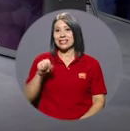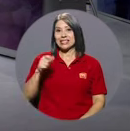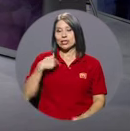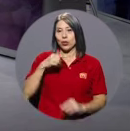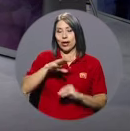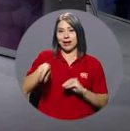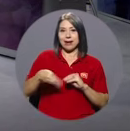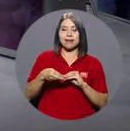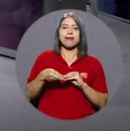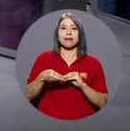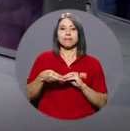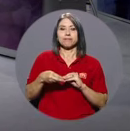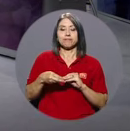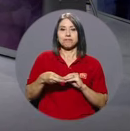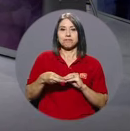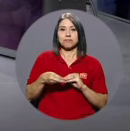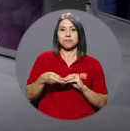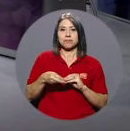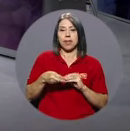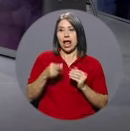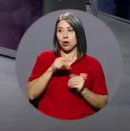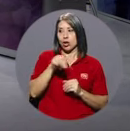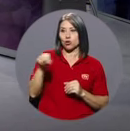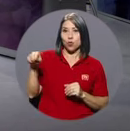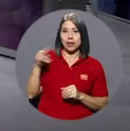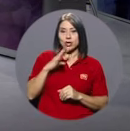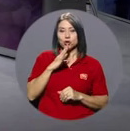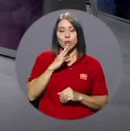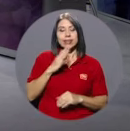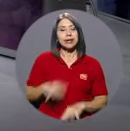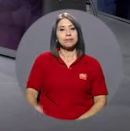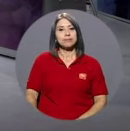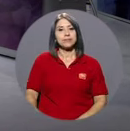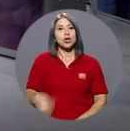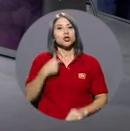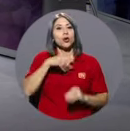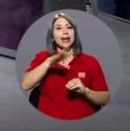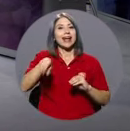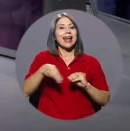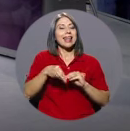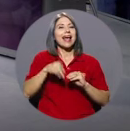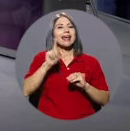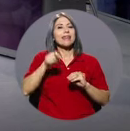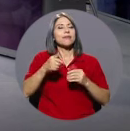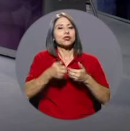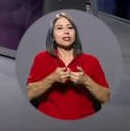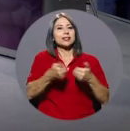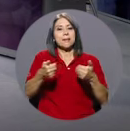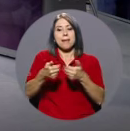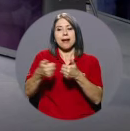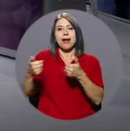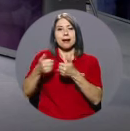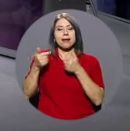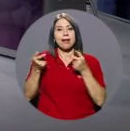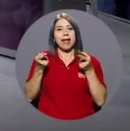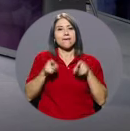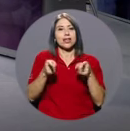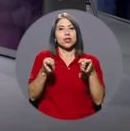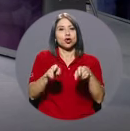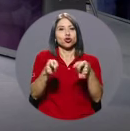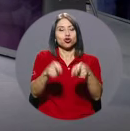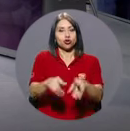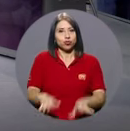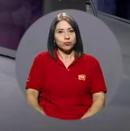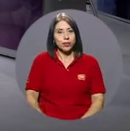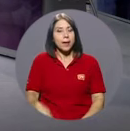agregaría a lo que comentan los compañeros panelistas, que separemos un poco los efectos, porque va a ser en función de